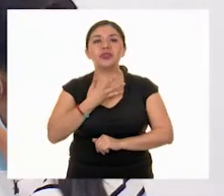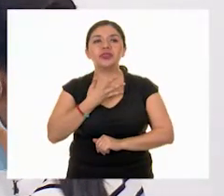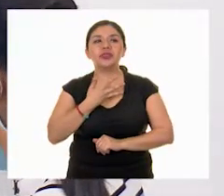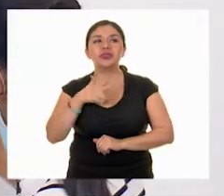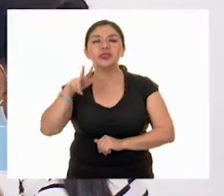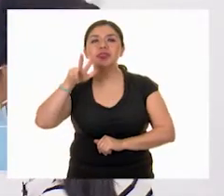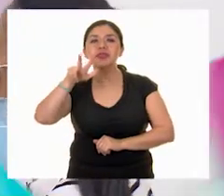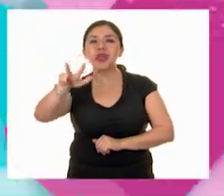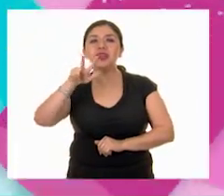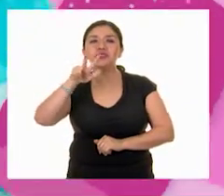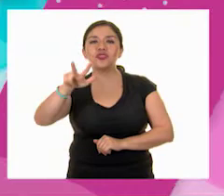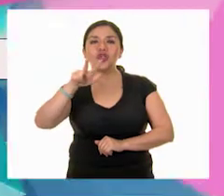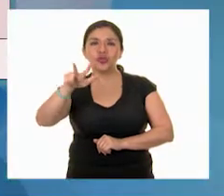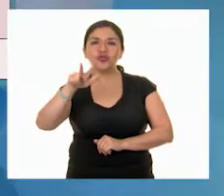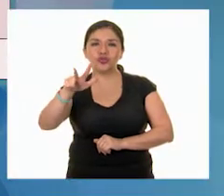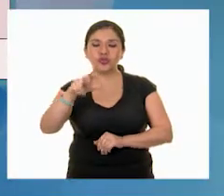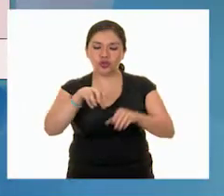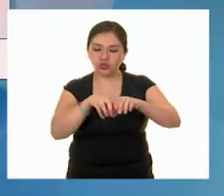18 cubos.